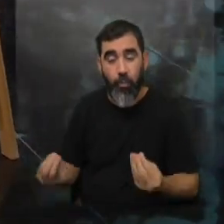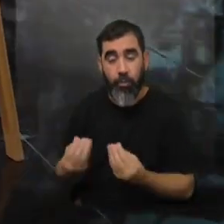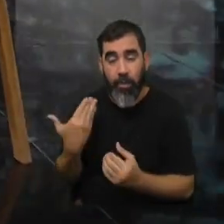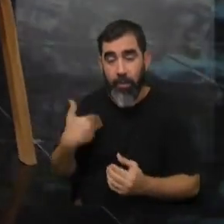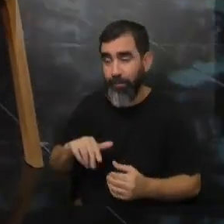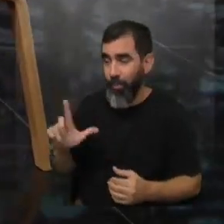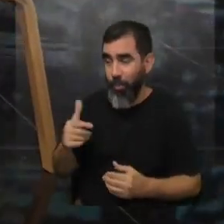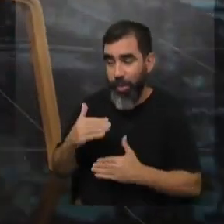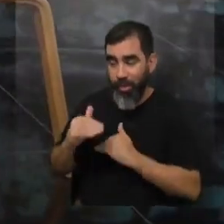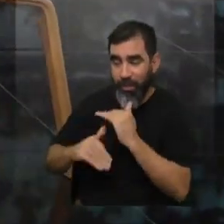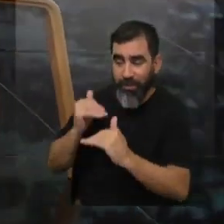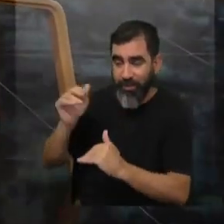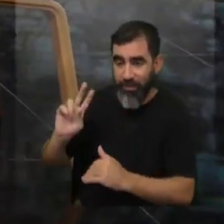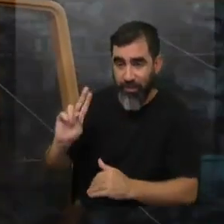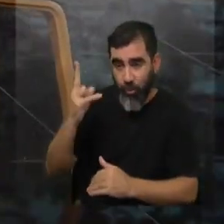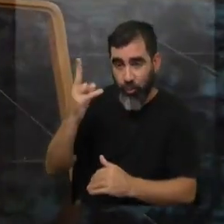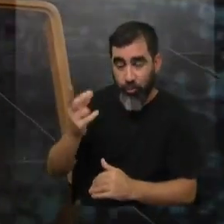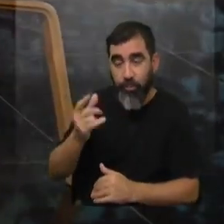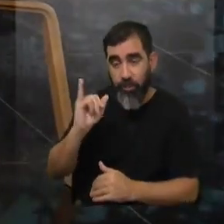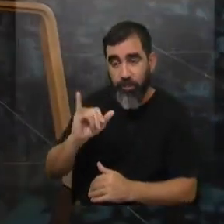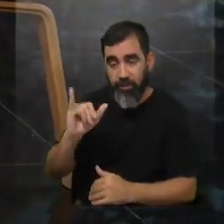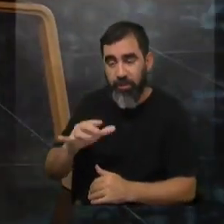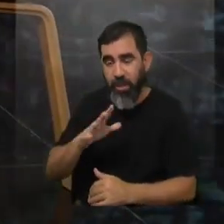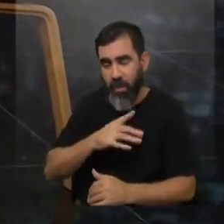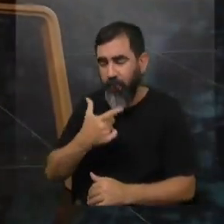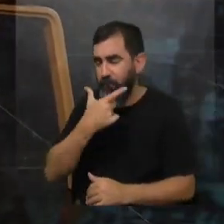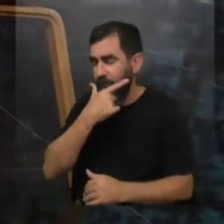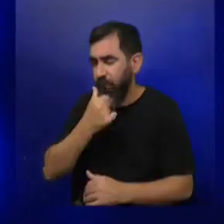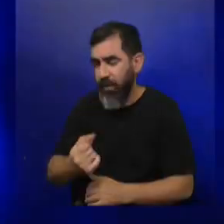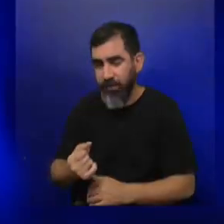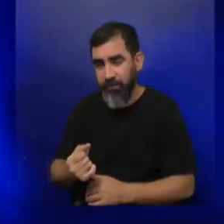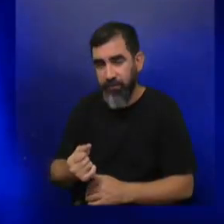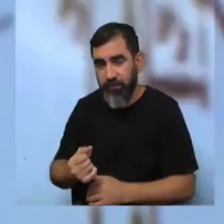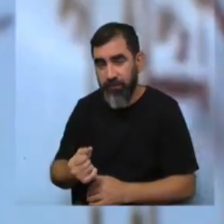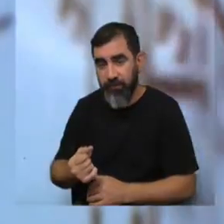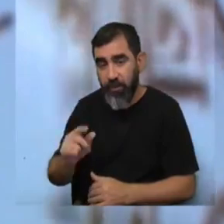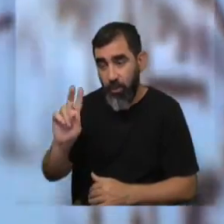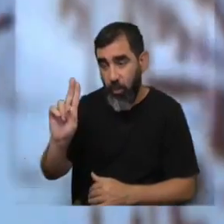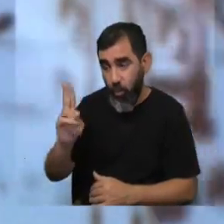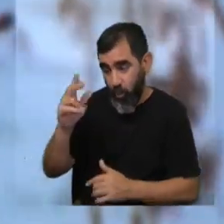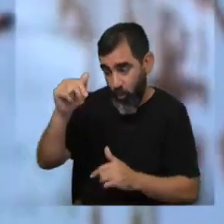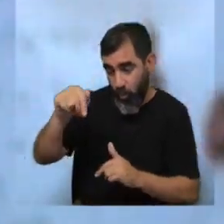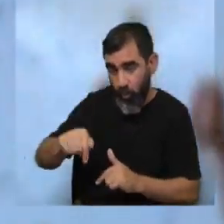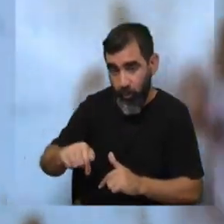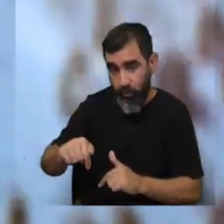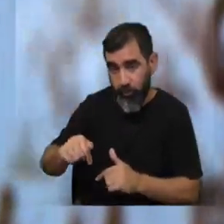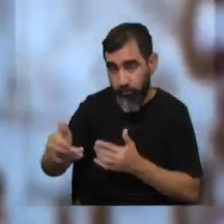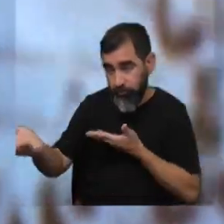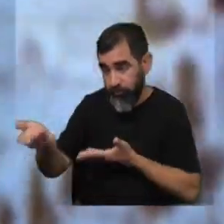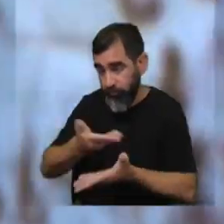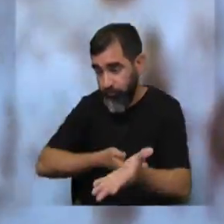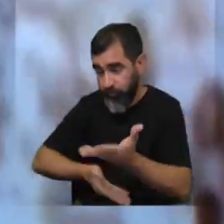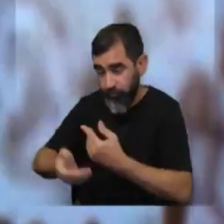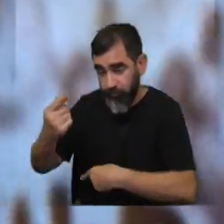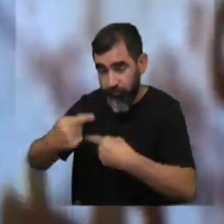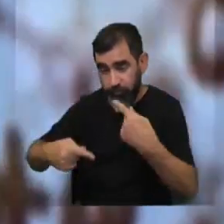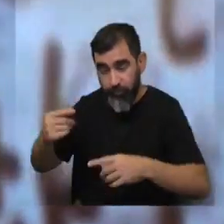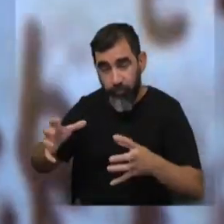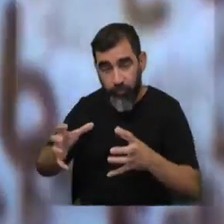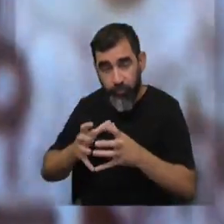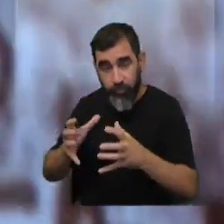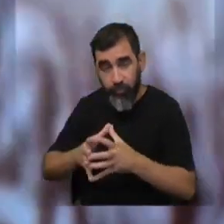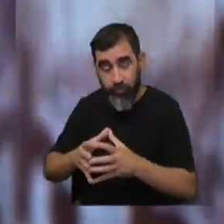gran desarrollo en Uruguay, pero eso es muy fácil desde nuestro país interactuar con todos estos colectivos que